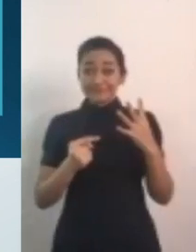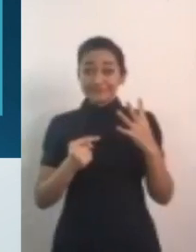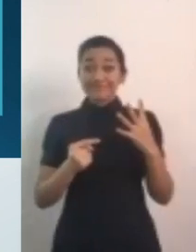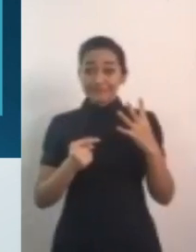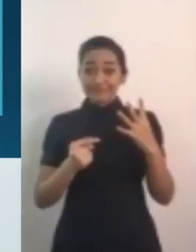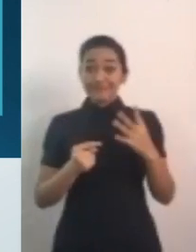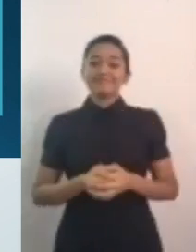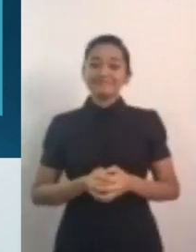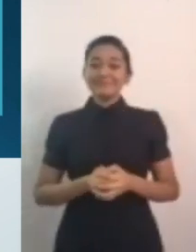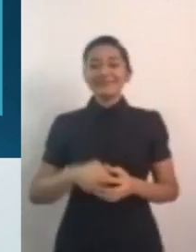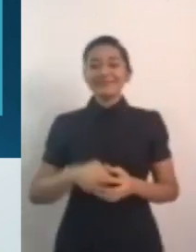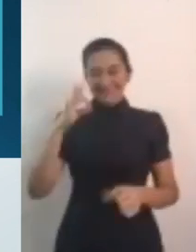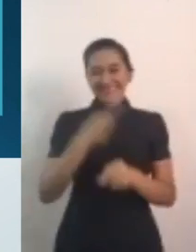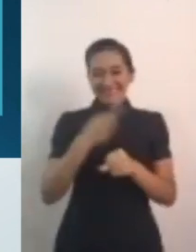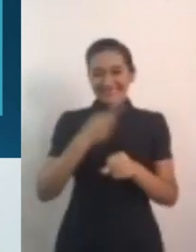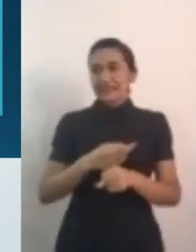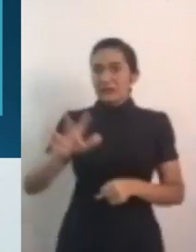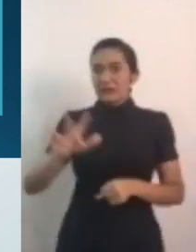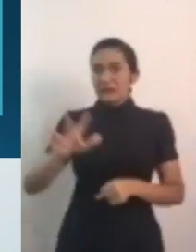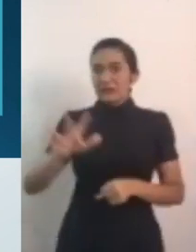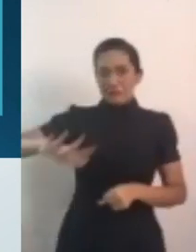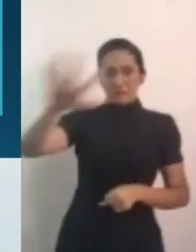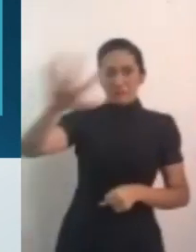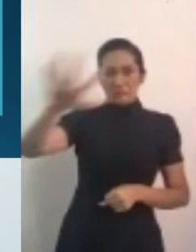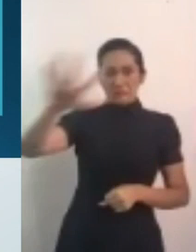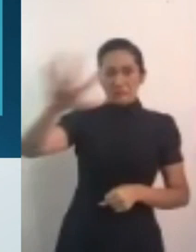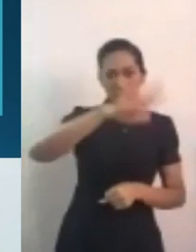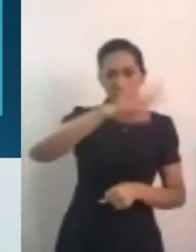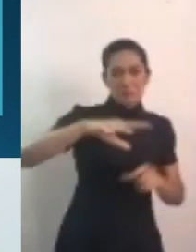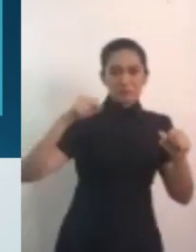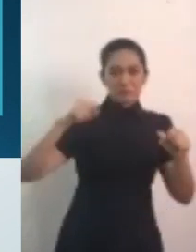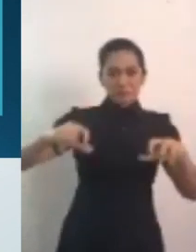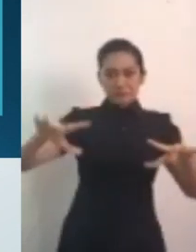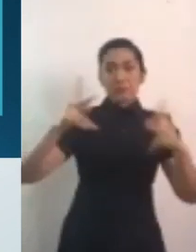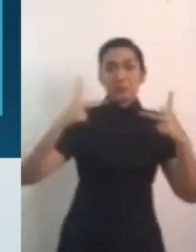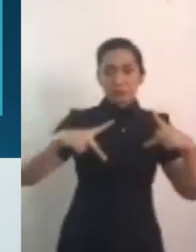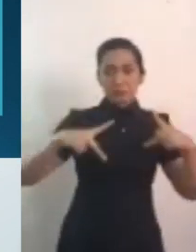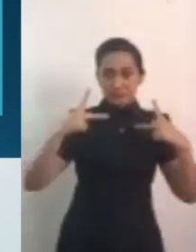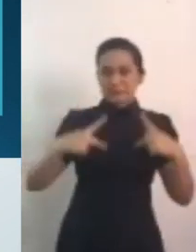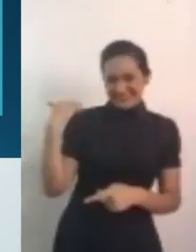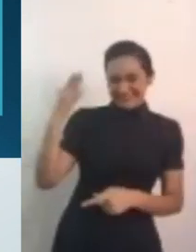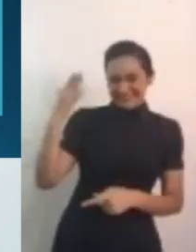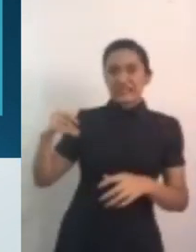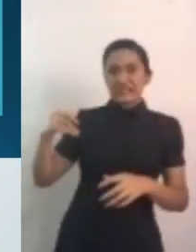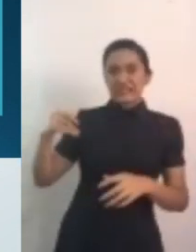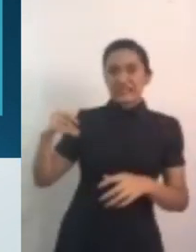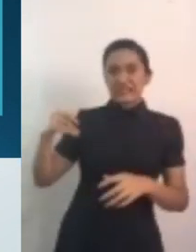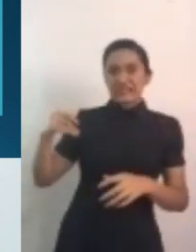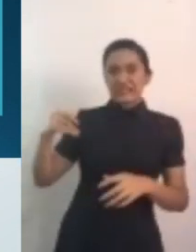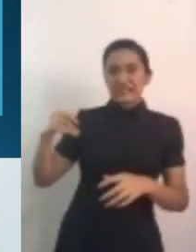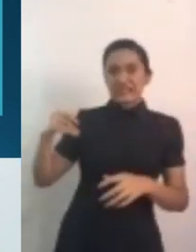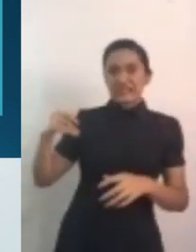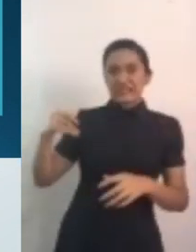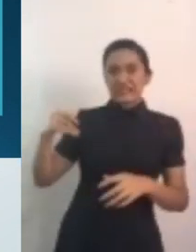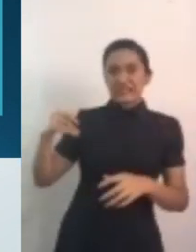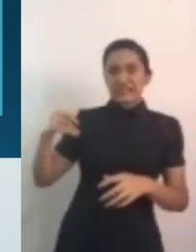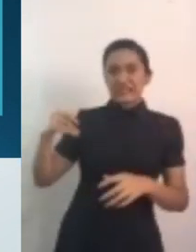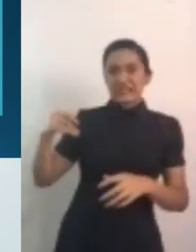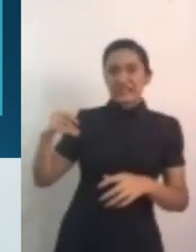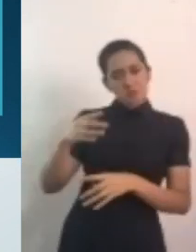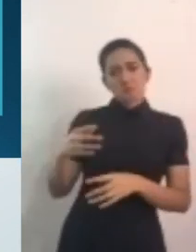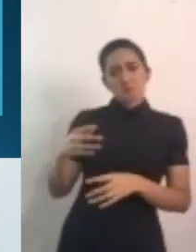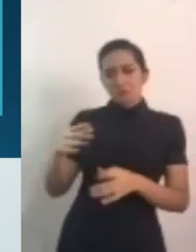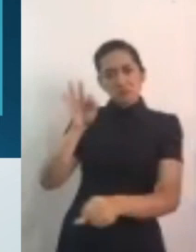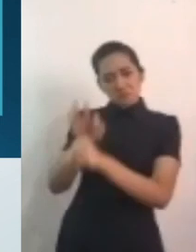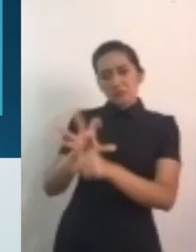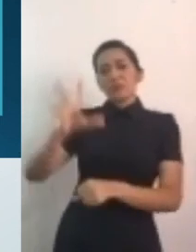la población durante los problemas de los temblores de hace algunos años. La frustración también nos hace aprender. Hay un